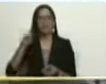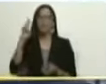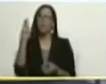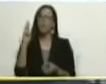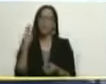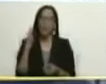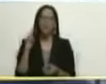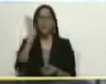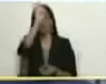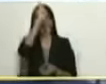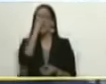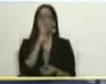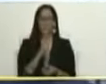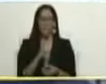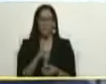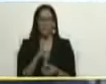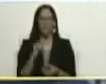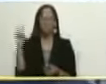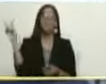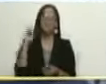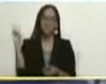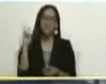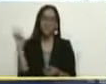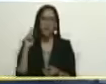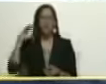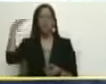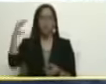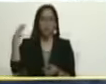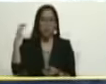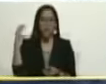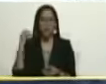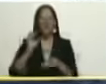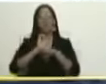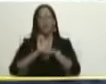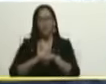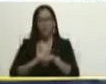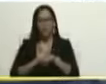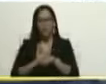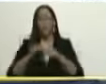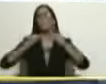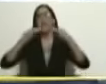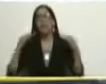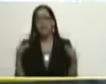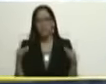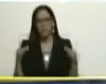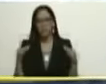uruguayos, brasileros, venezolanos, colombianos, ecuatorianos, panameños,